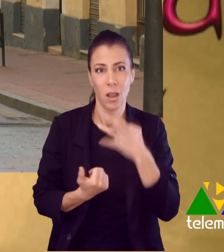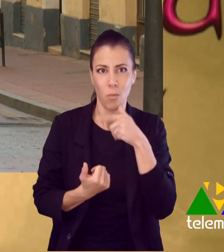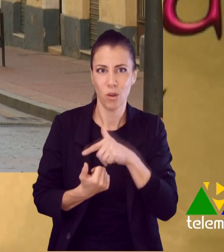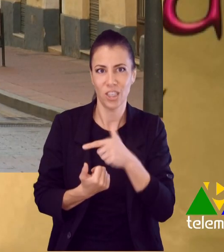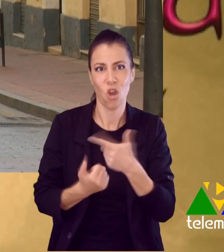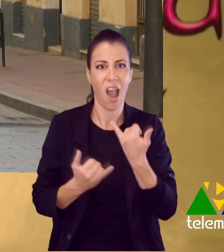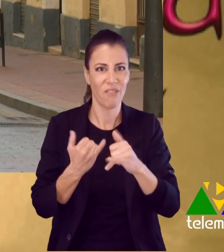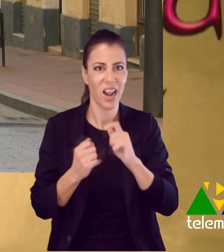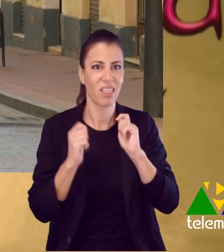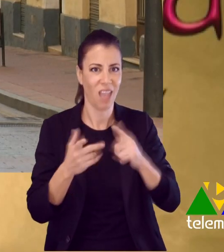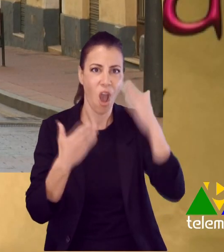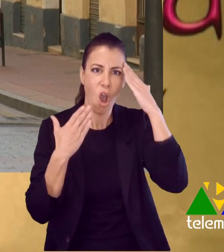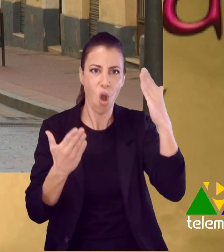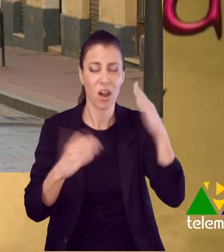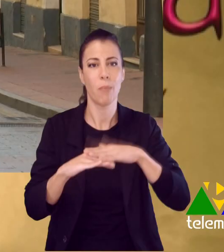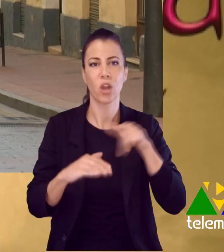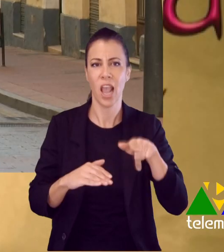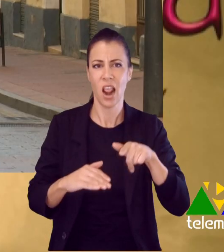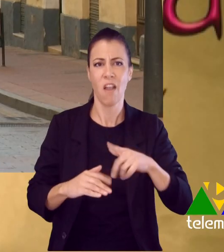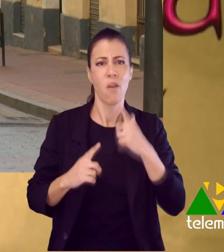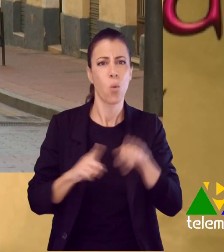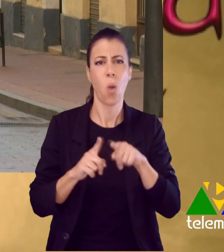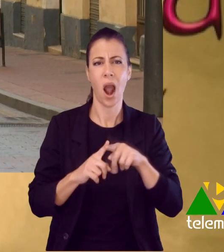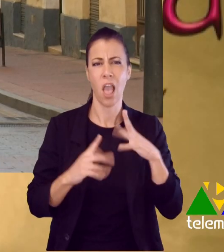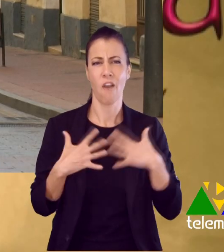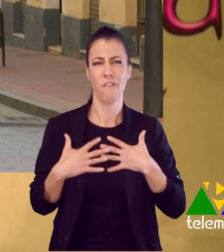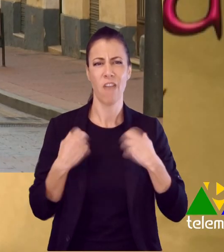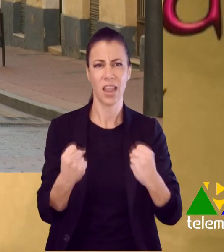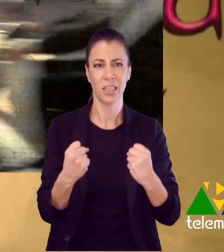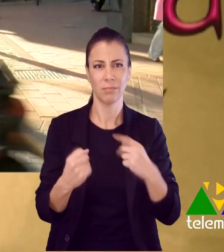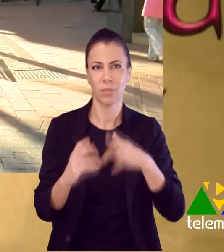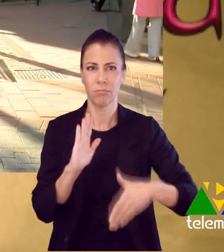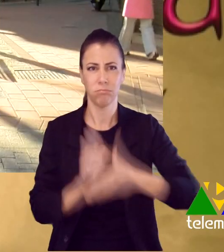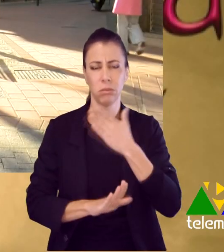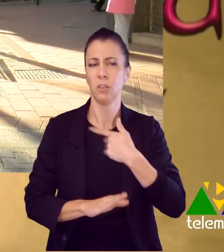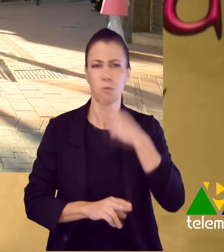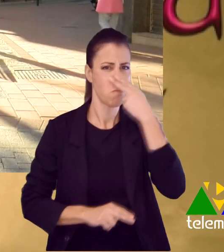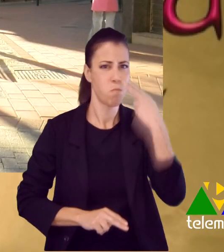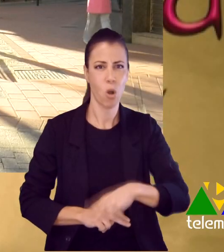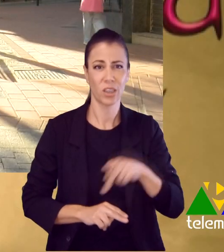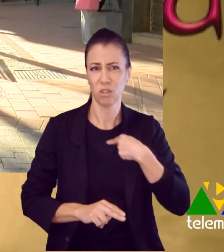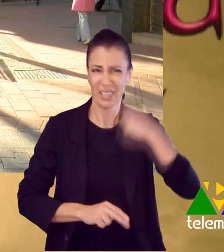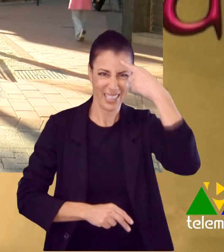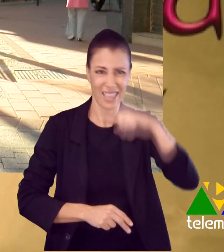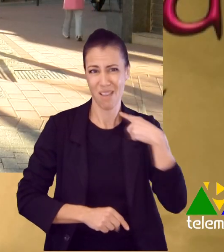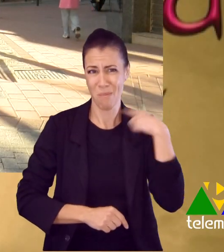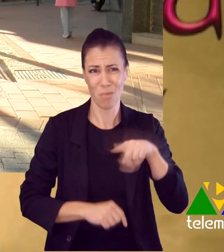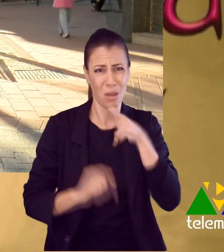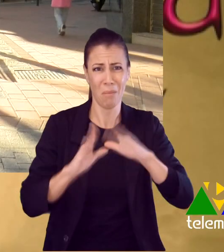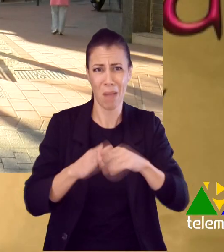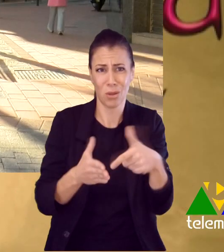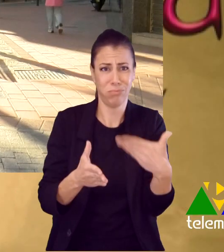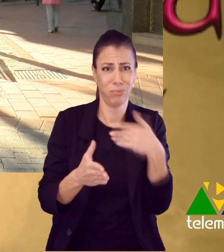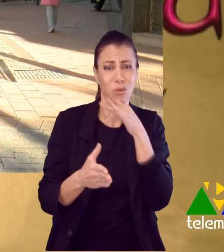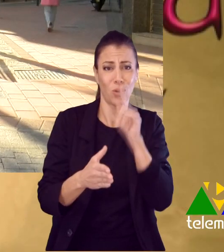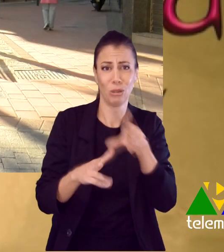tanta honra, ¿no? Claro, y ella aguantó. Un barco que no tenía... Plantaría cara. Claro, no un barco que sabía que... No, respeto a los